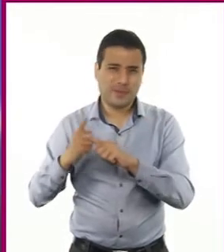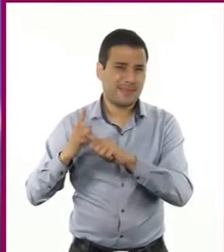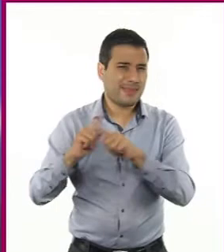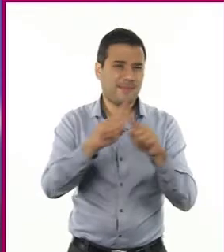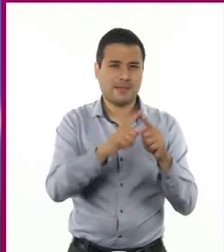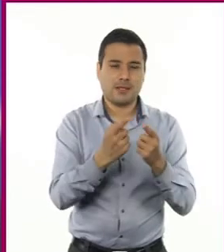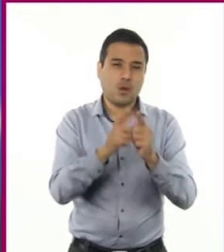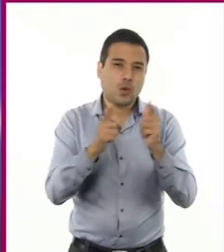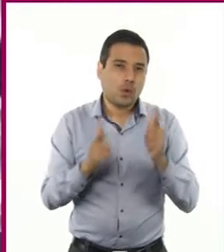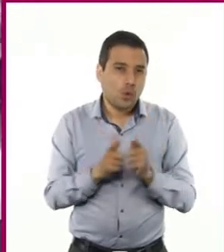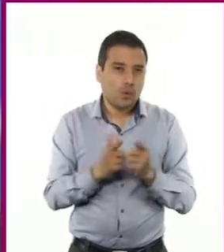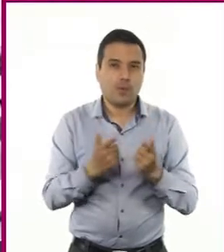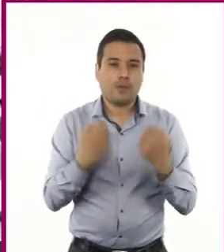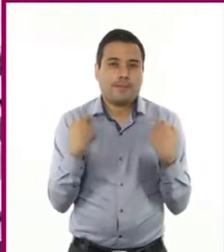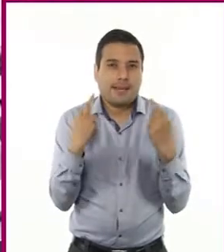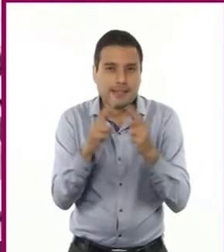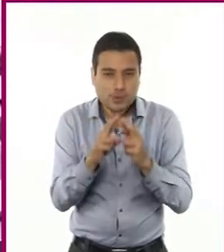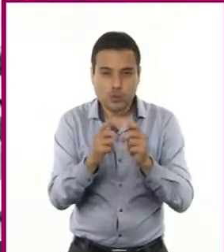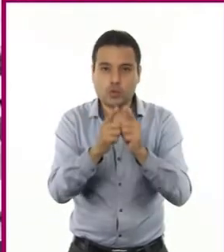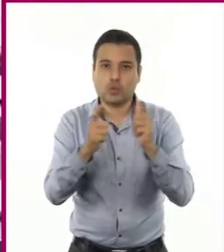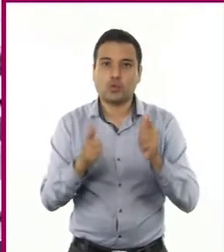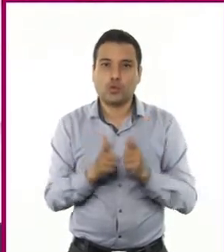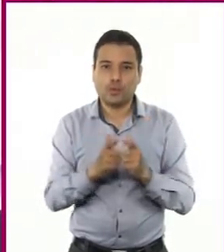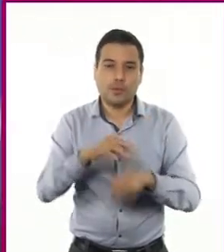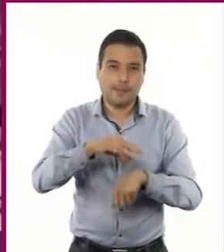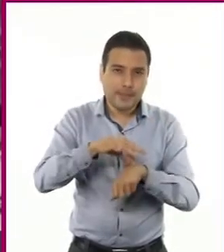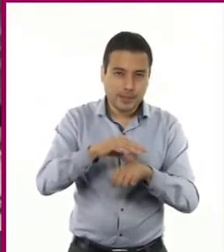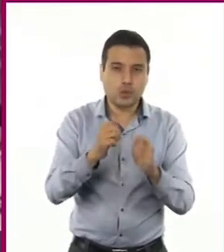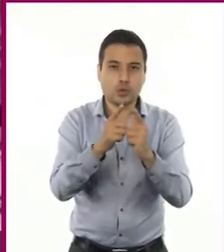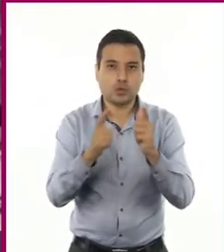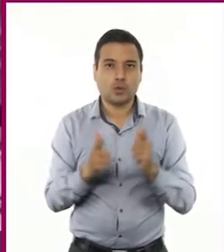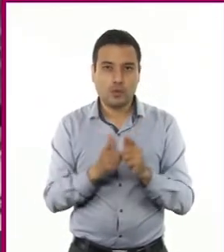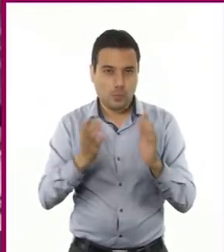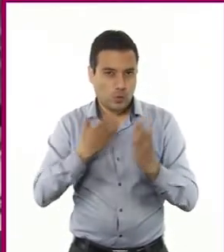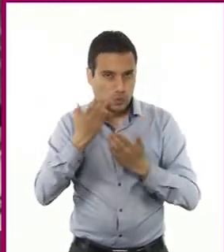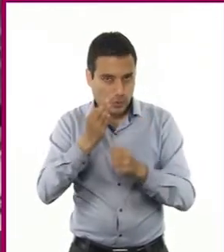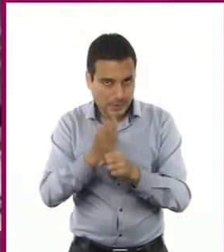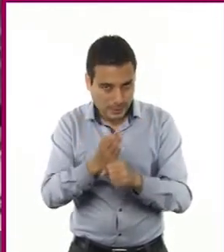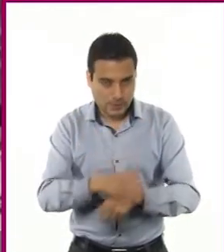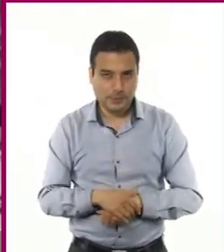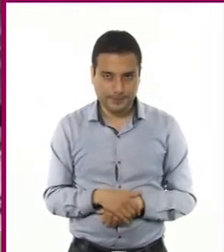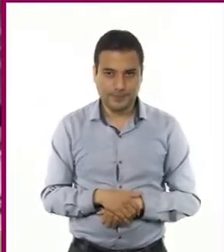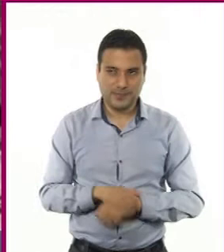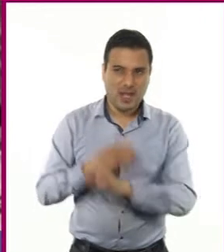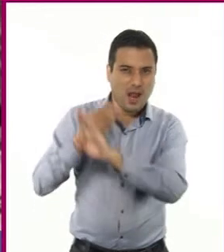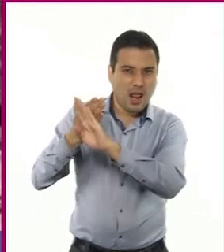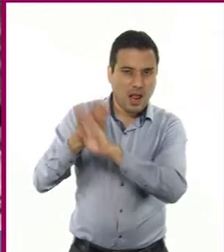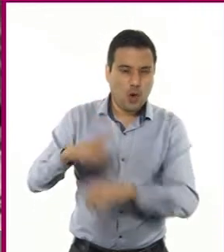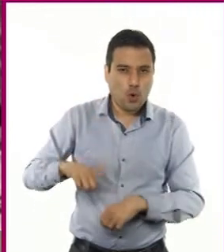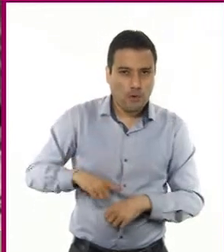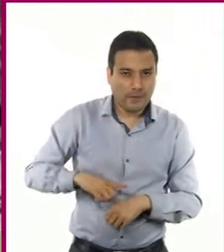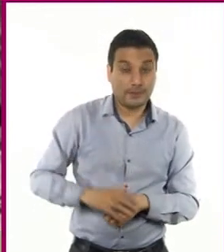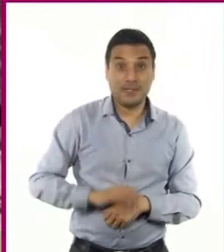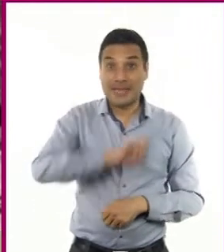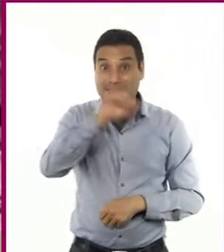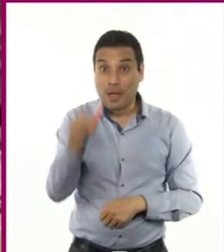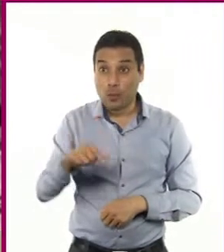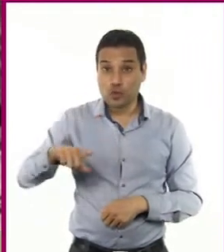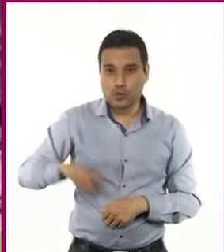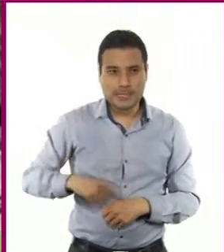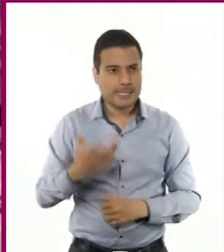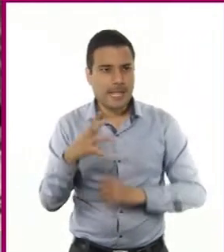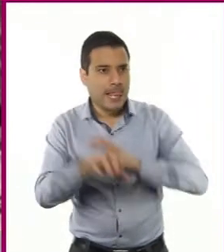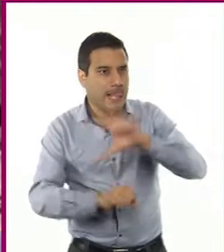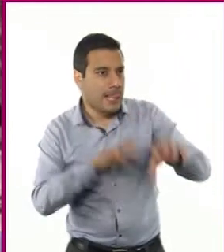como el movimiento magisterial, el de las y los médicos y los estudiantiles, que derivaron en persecuciones a